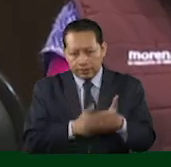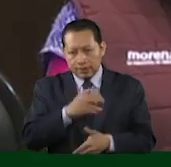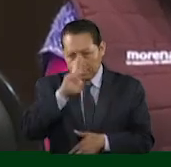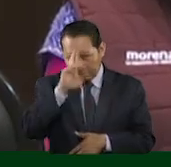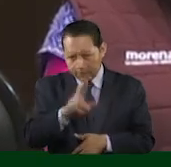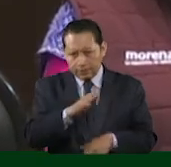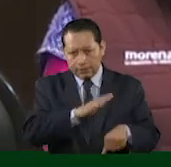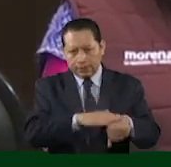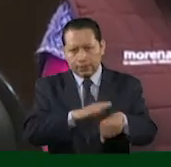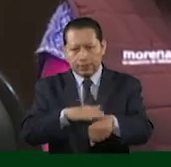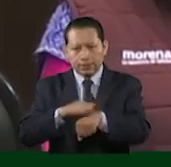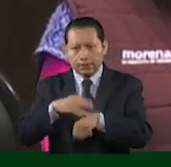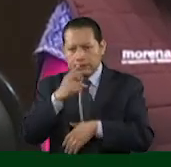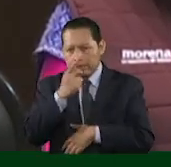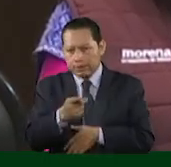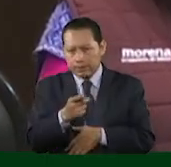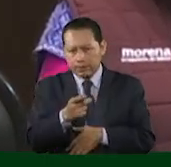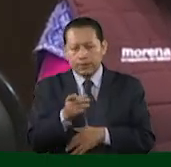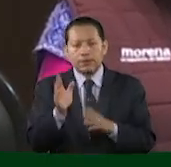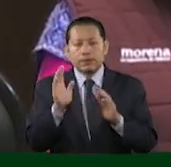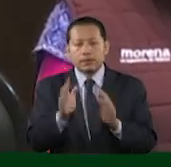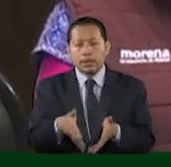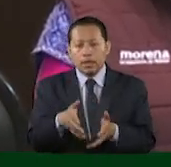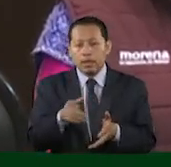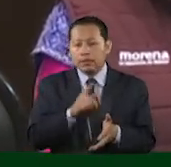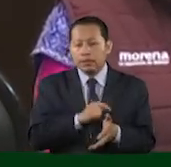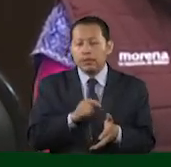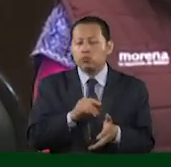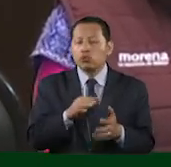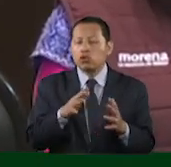digo, dejemos a un lado el hacha de